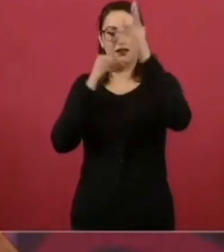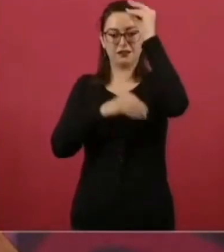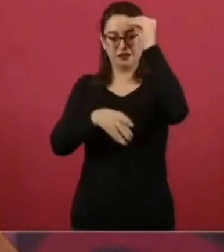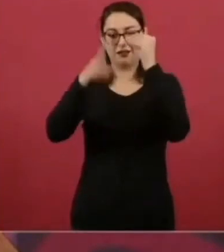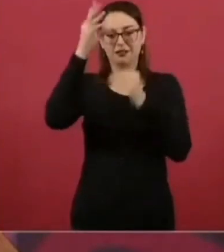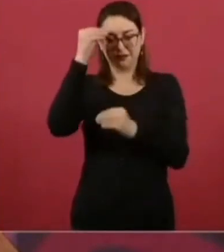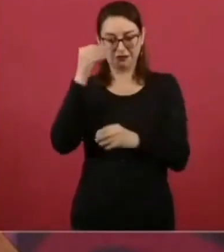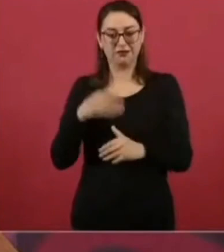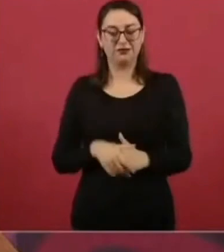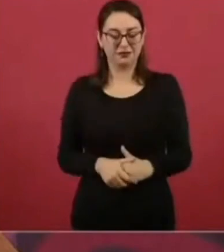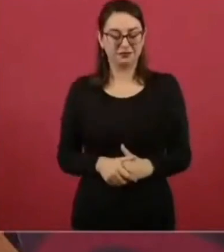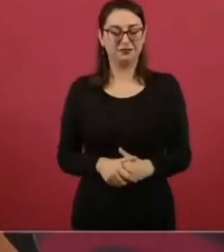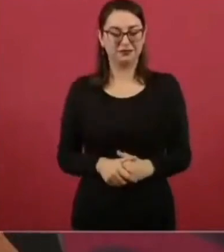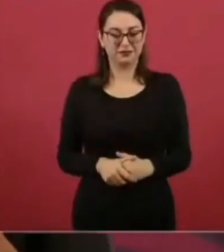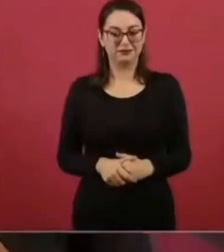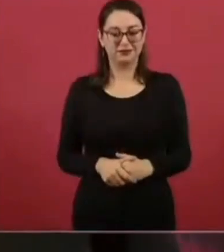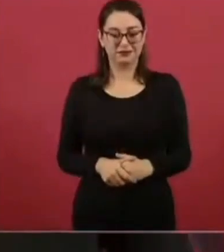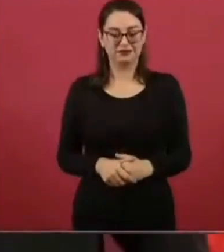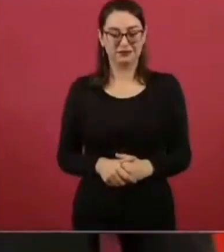para